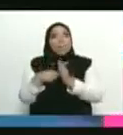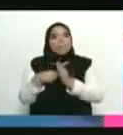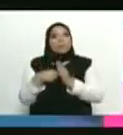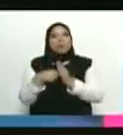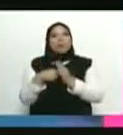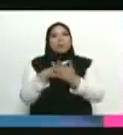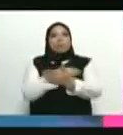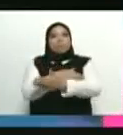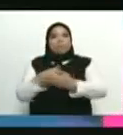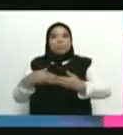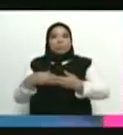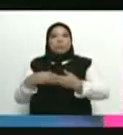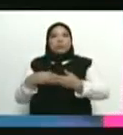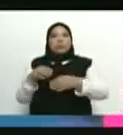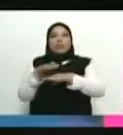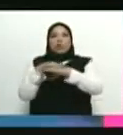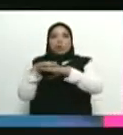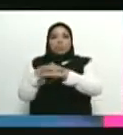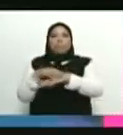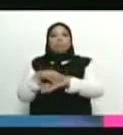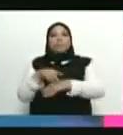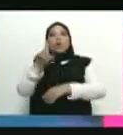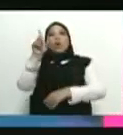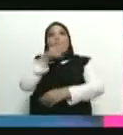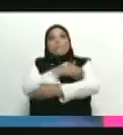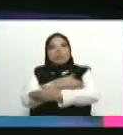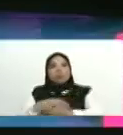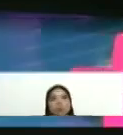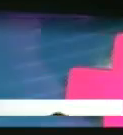1.191.000. Ya le comento, presidente,